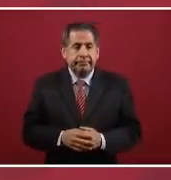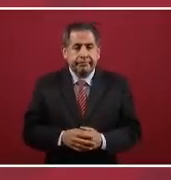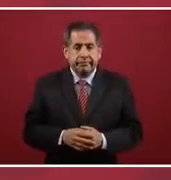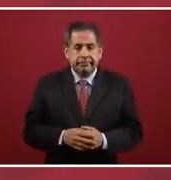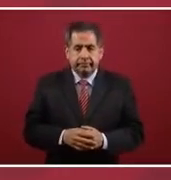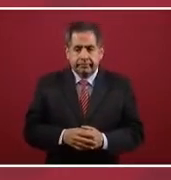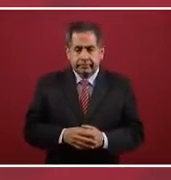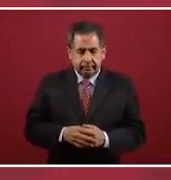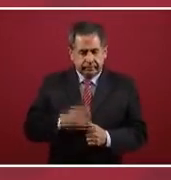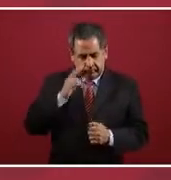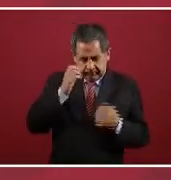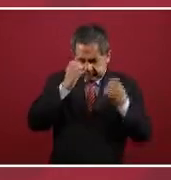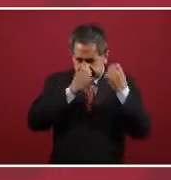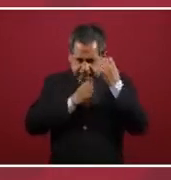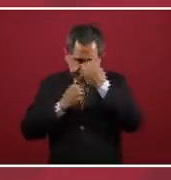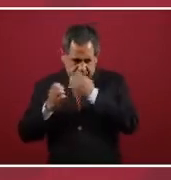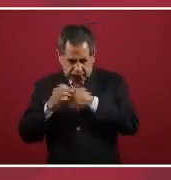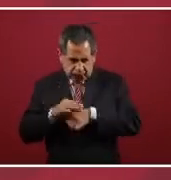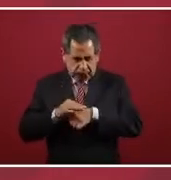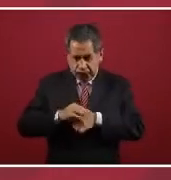con juicio práctico,